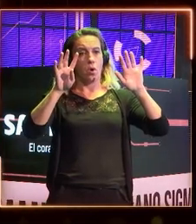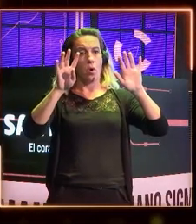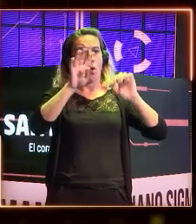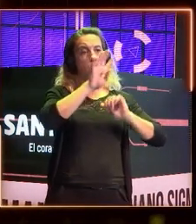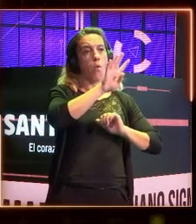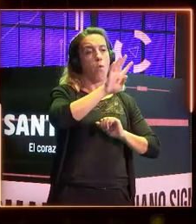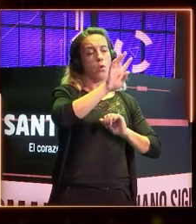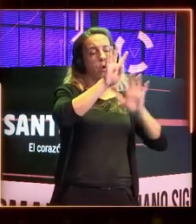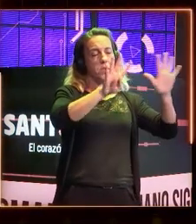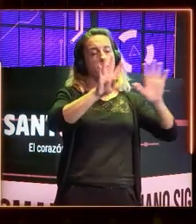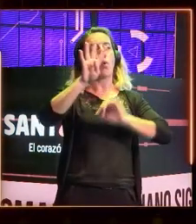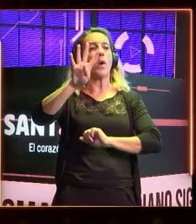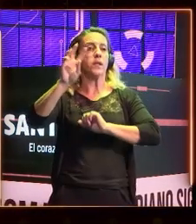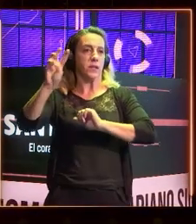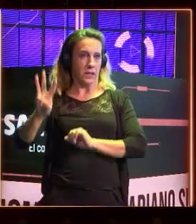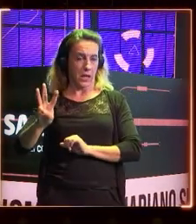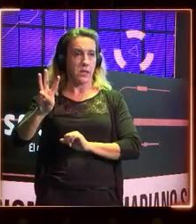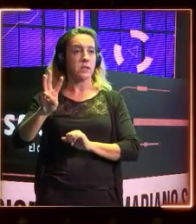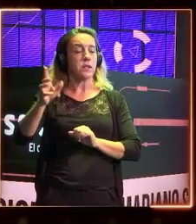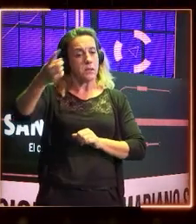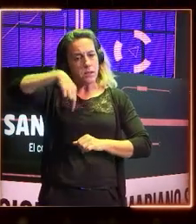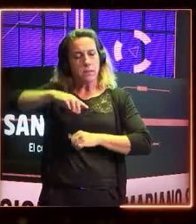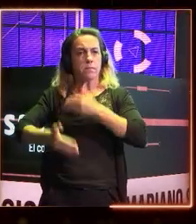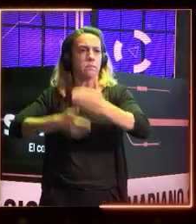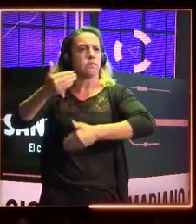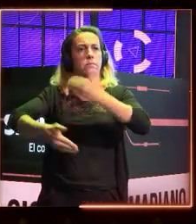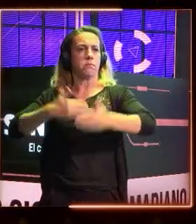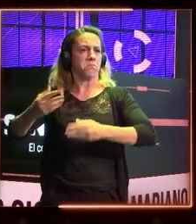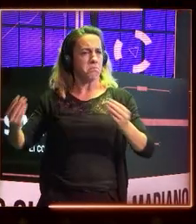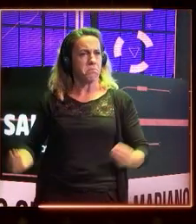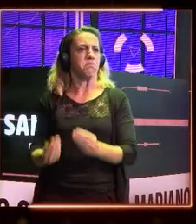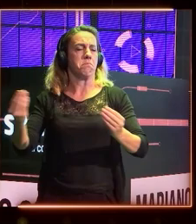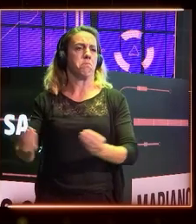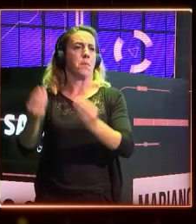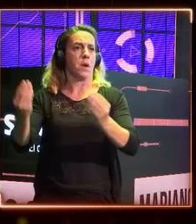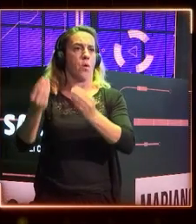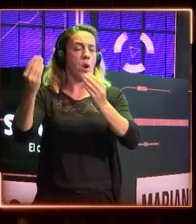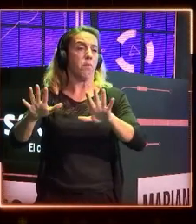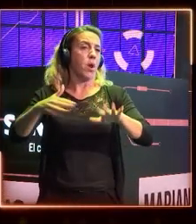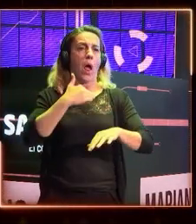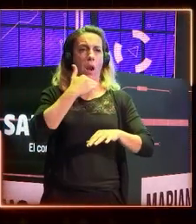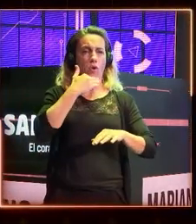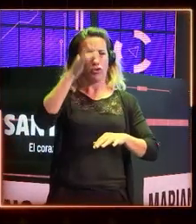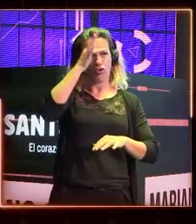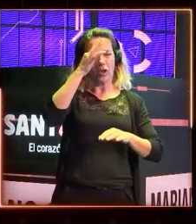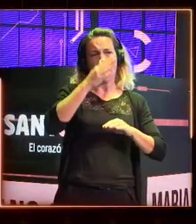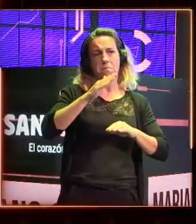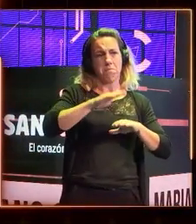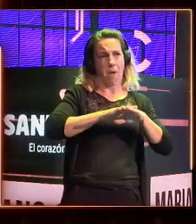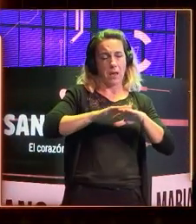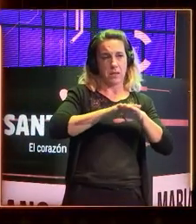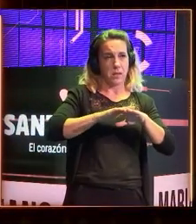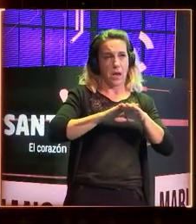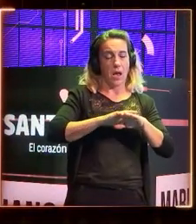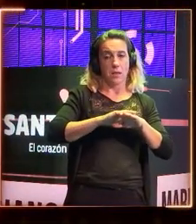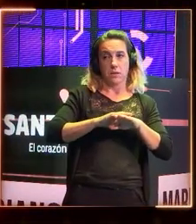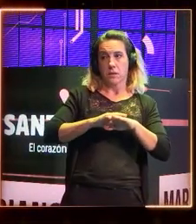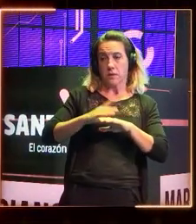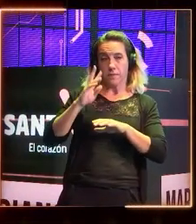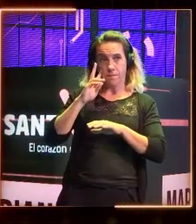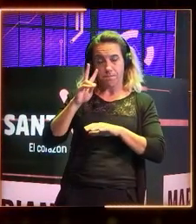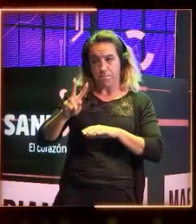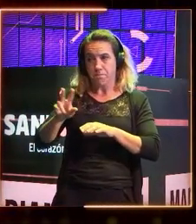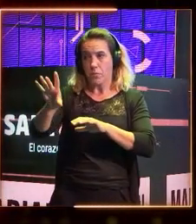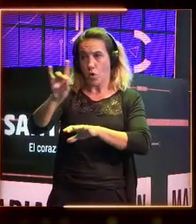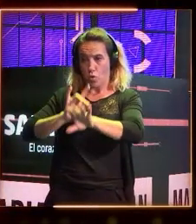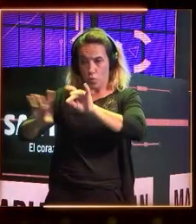hace muchos años y muchos otros la han refinado pero se basa todo en una premisa muy simple que es detectar cosas combinarlas recombinar lasas y